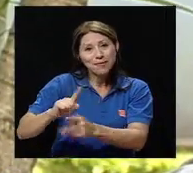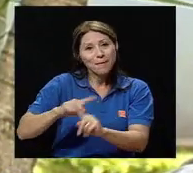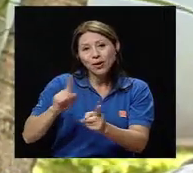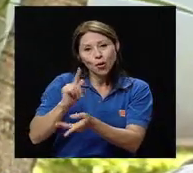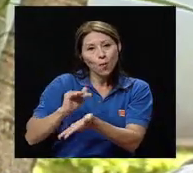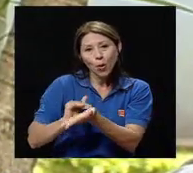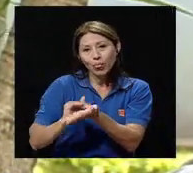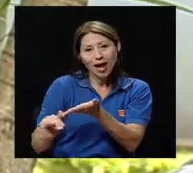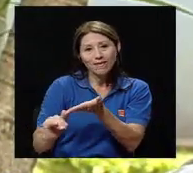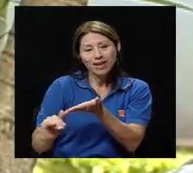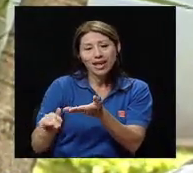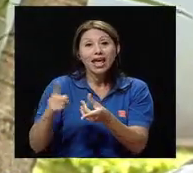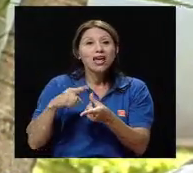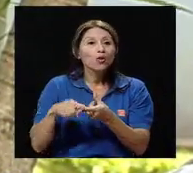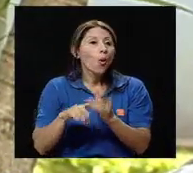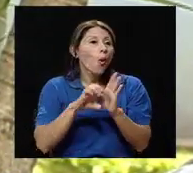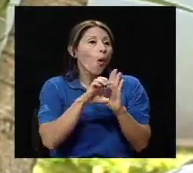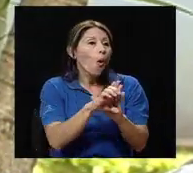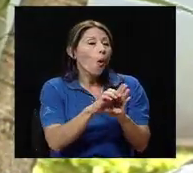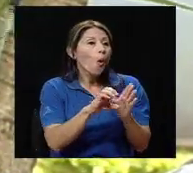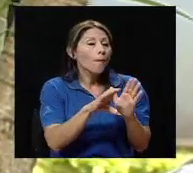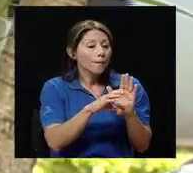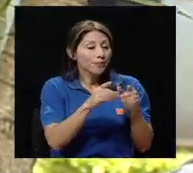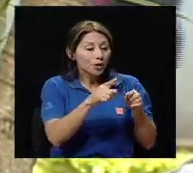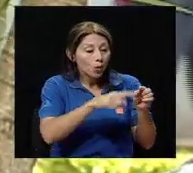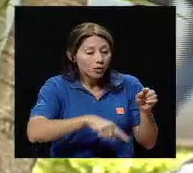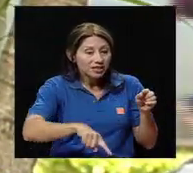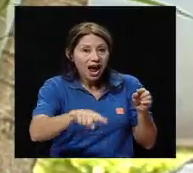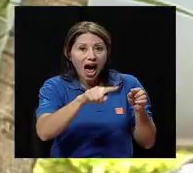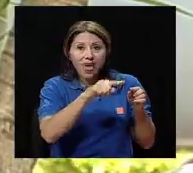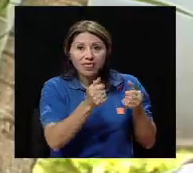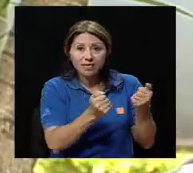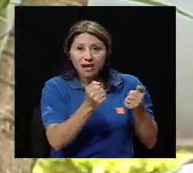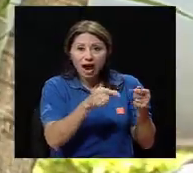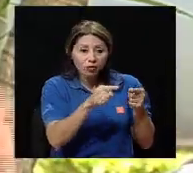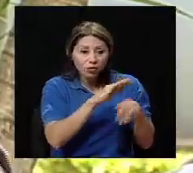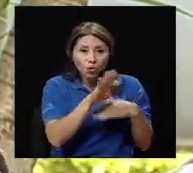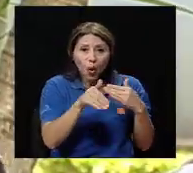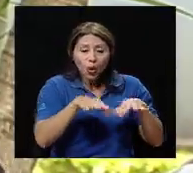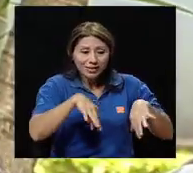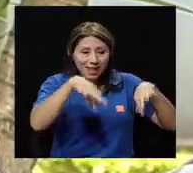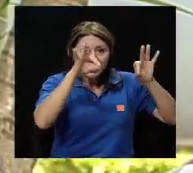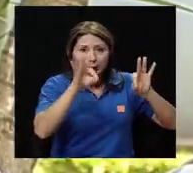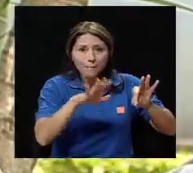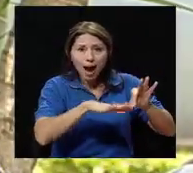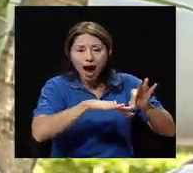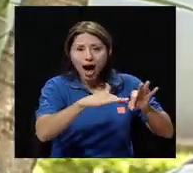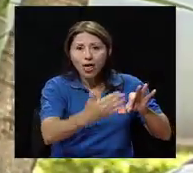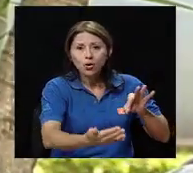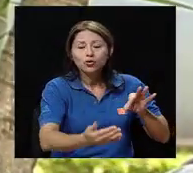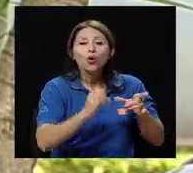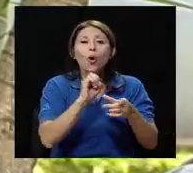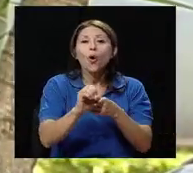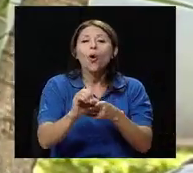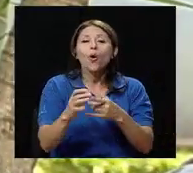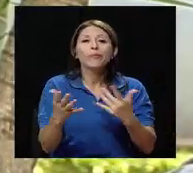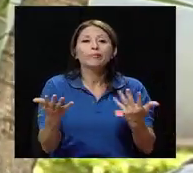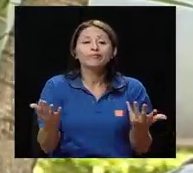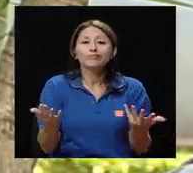Cuando esos tarros o contenedores o llantas o demás están tapados, eso también, ¿verdad? Que están bajo la sombra. Cuando